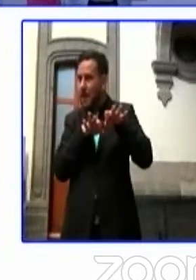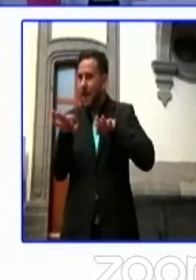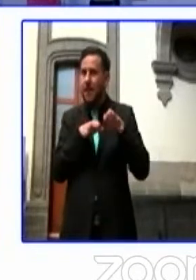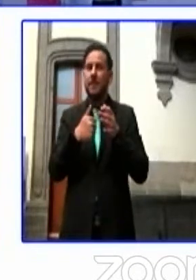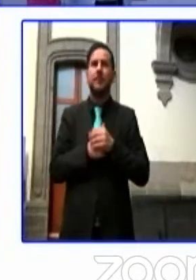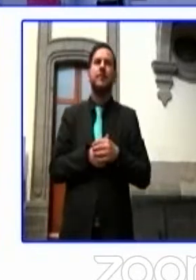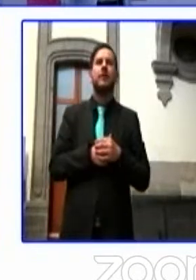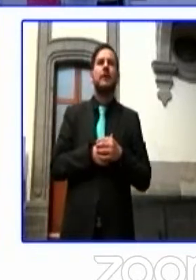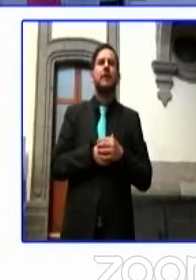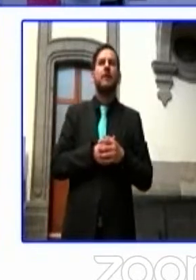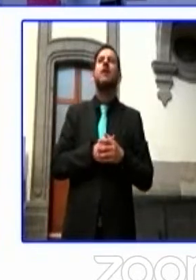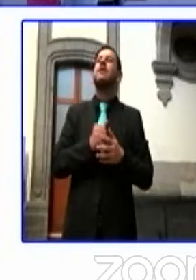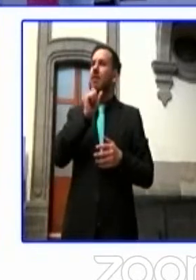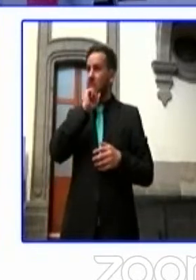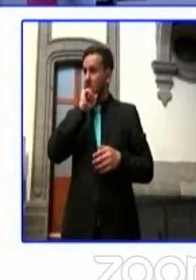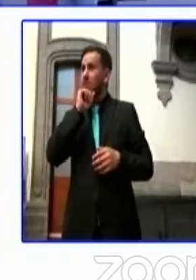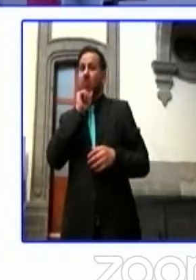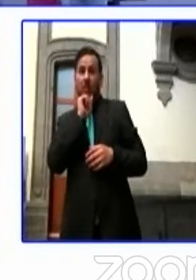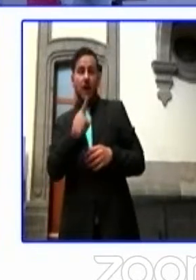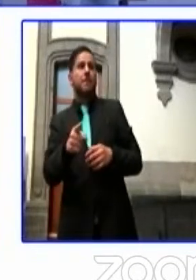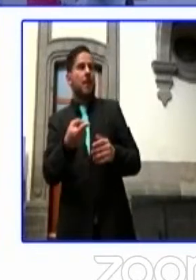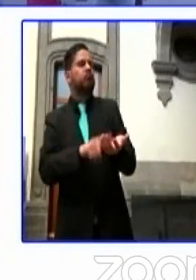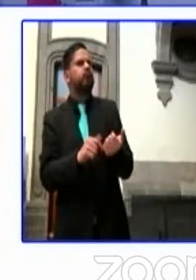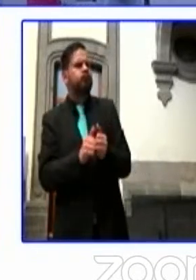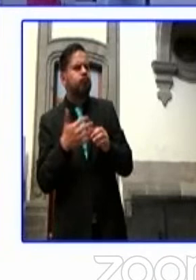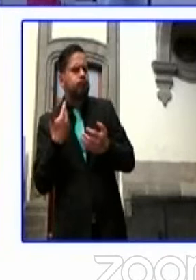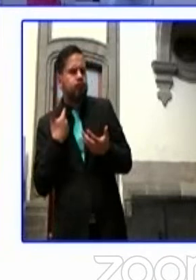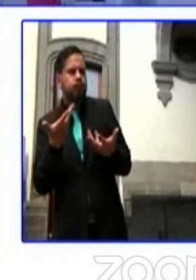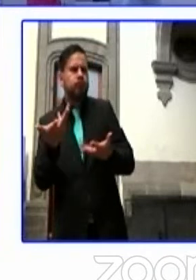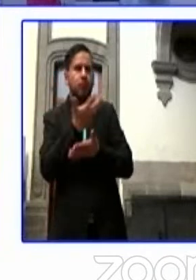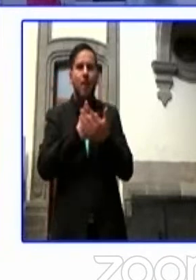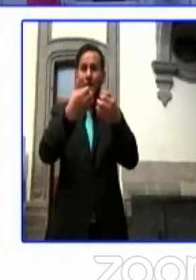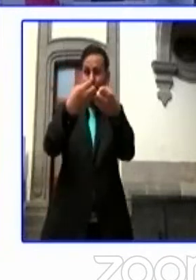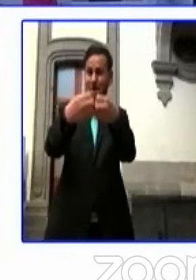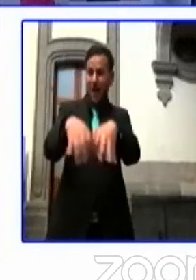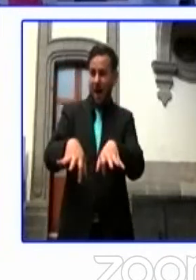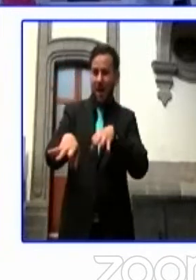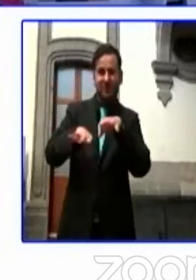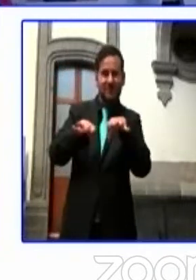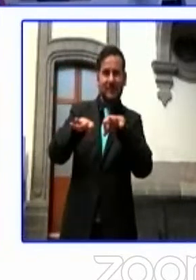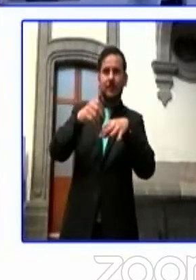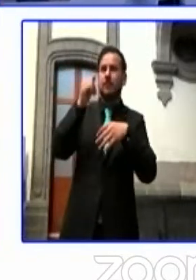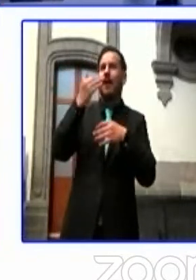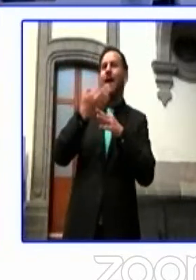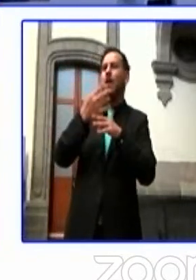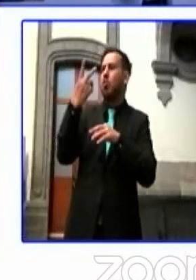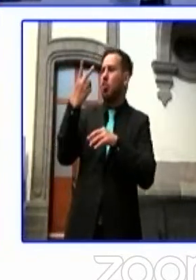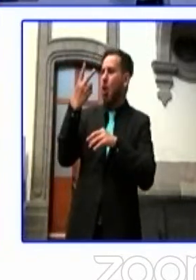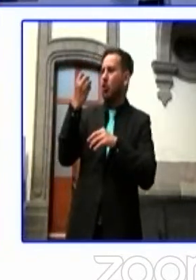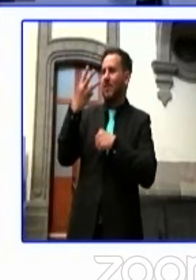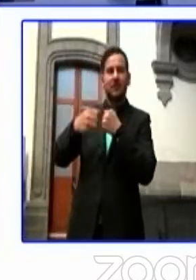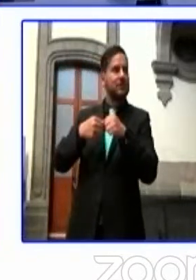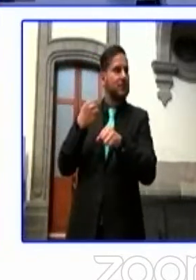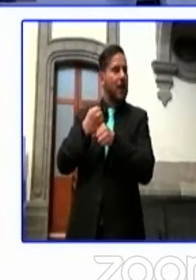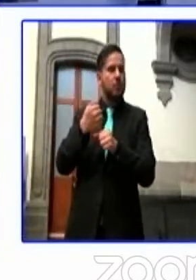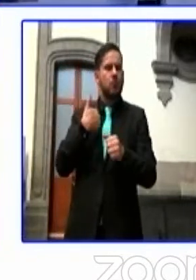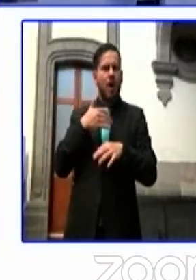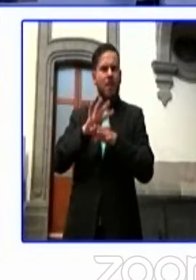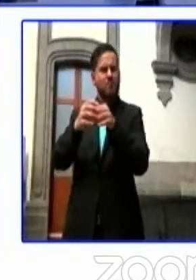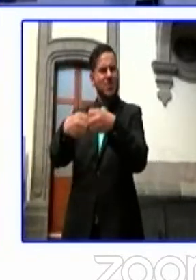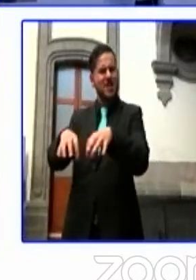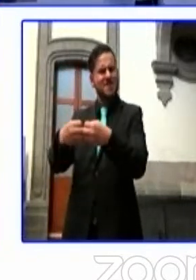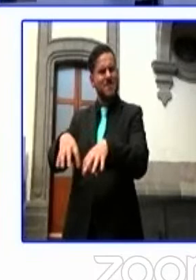vimos en la pandemia, las primeras personas en perder el empleo en los últimos 2-3 años fueron las personas con